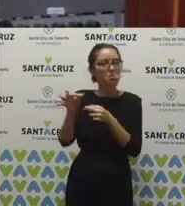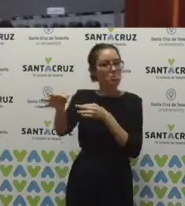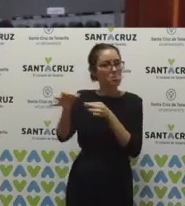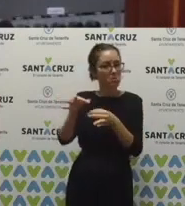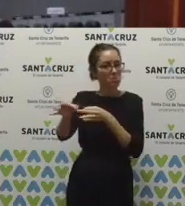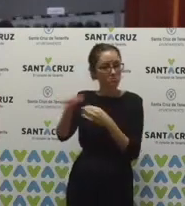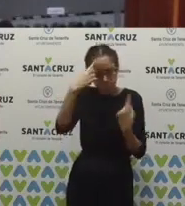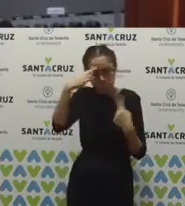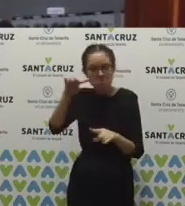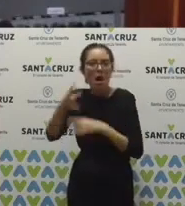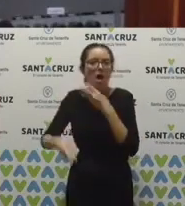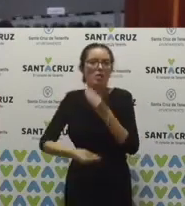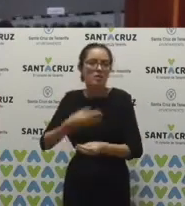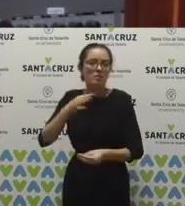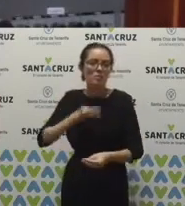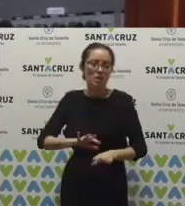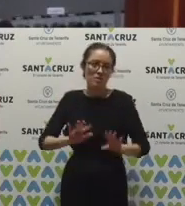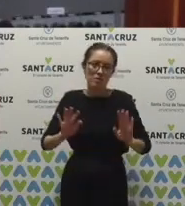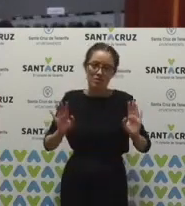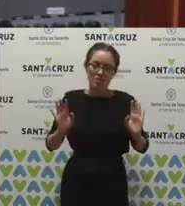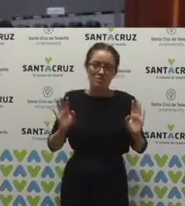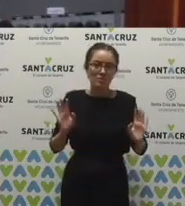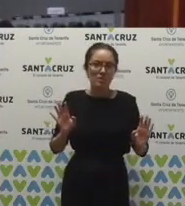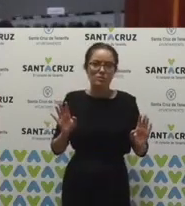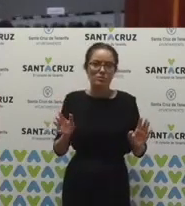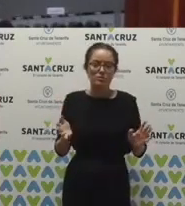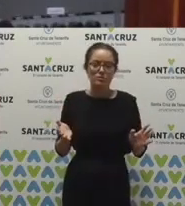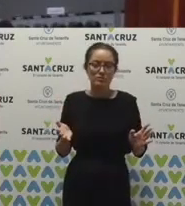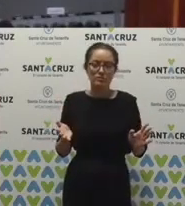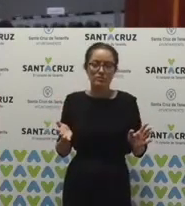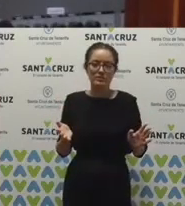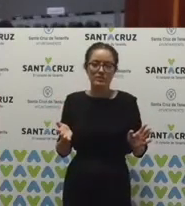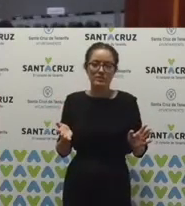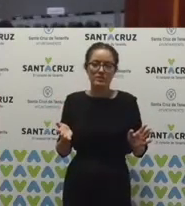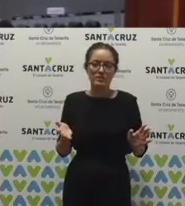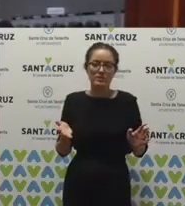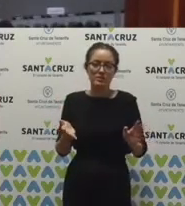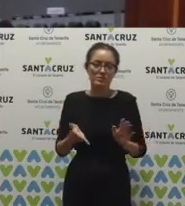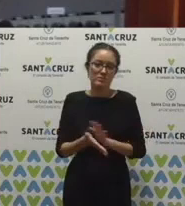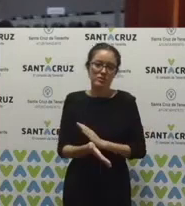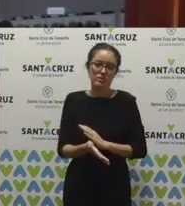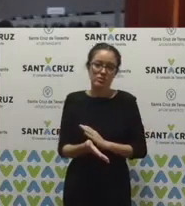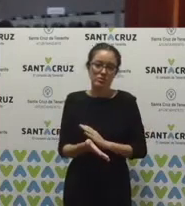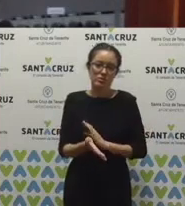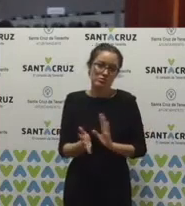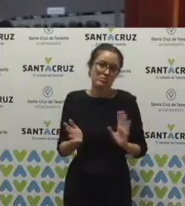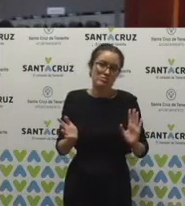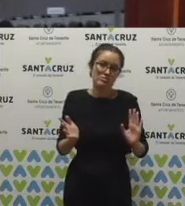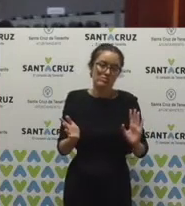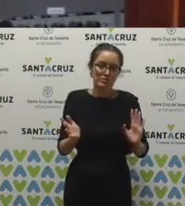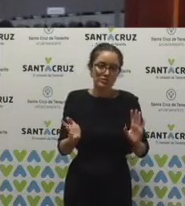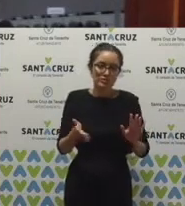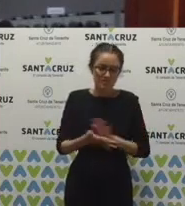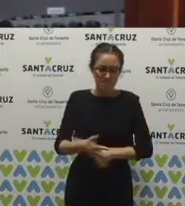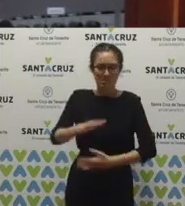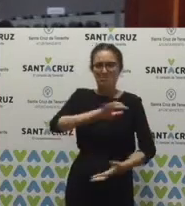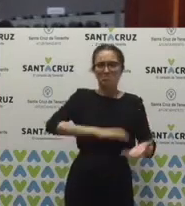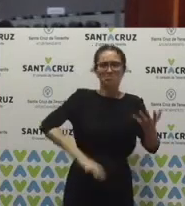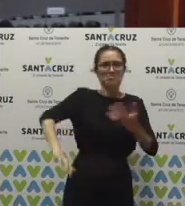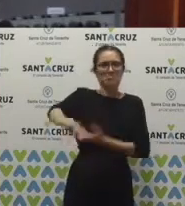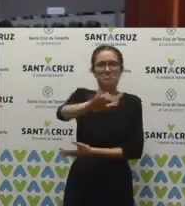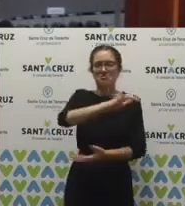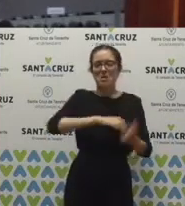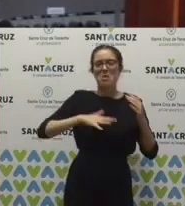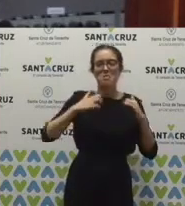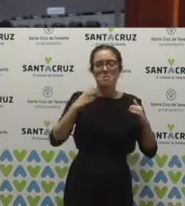puede hacer pero no podemos tener casi desastre porque hemos estado a punto del desastre en varias ocasiones de tener que suspender este